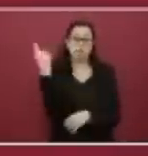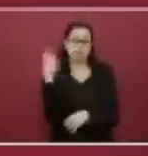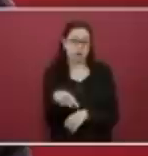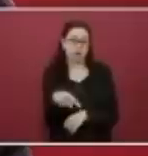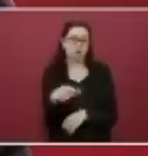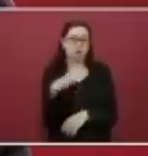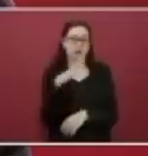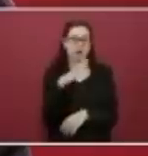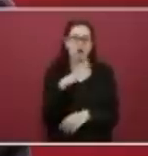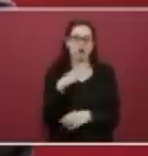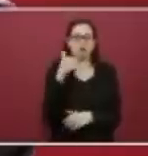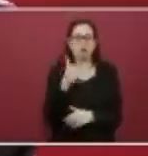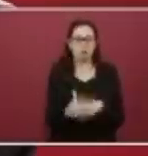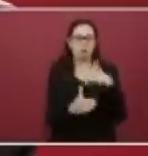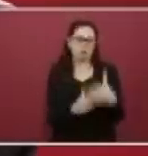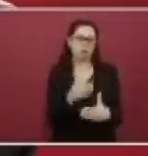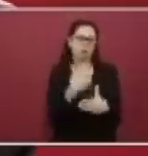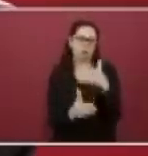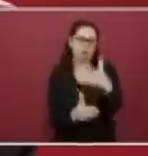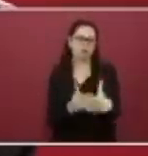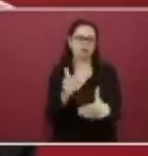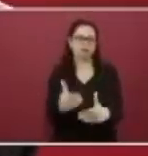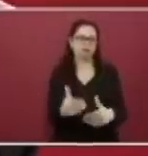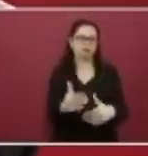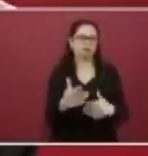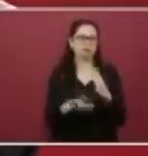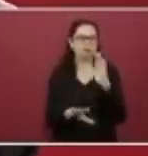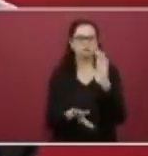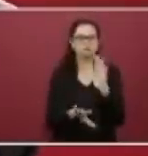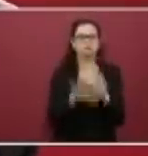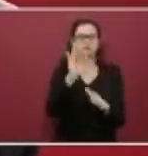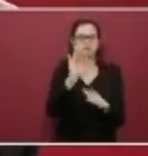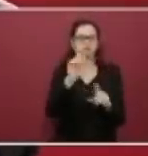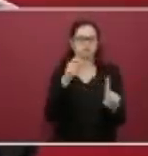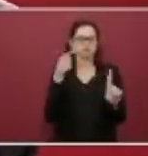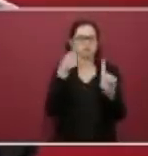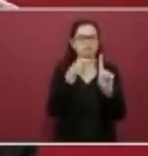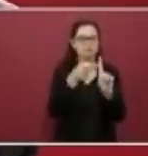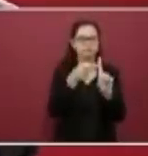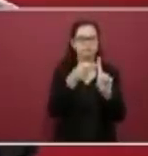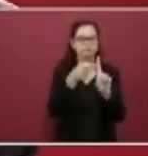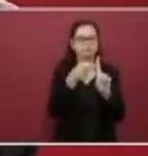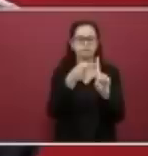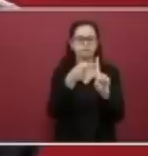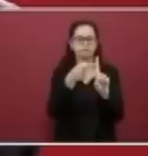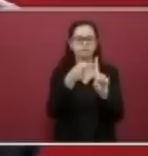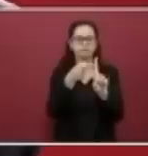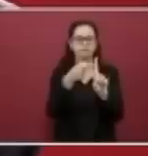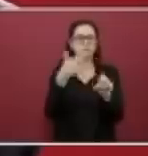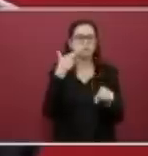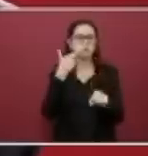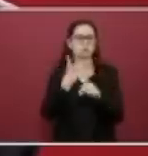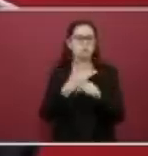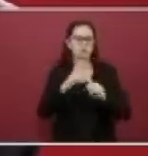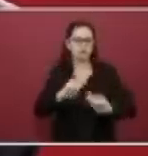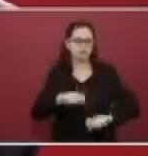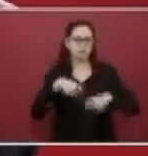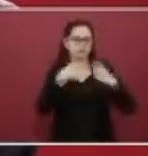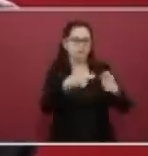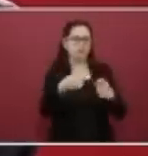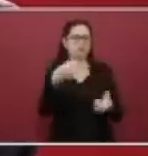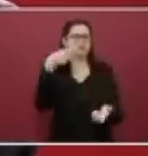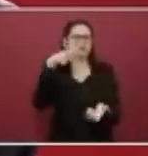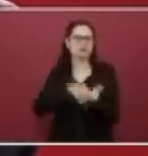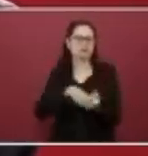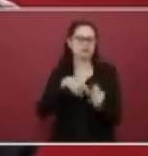la elección de la el responsable de la comisión